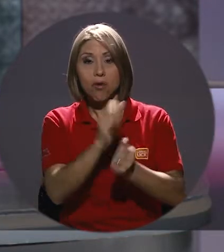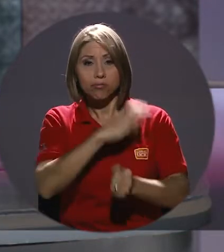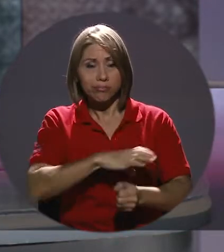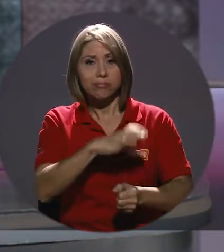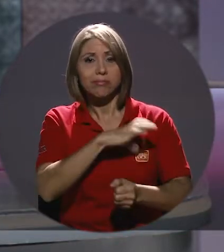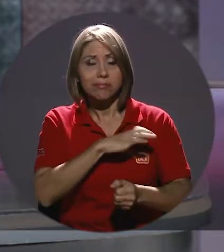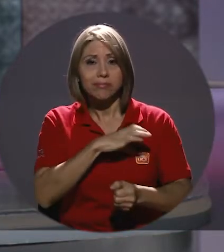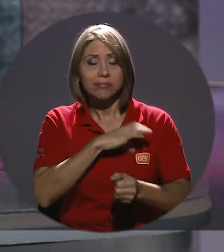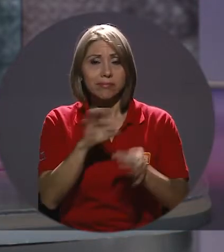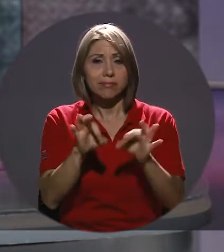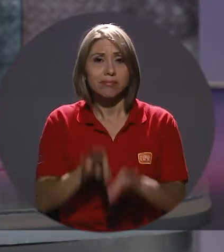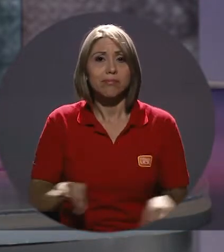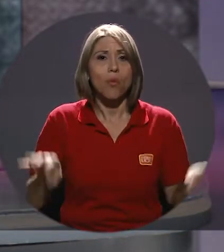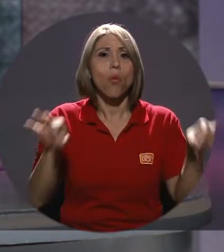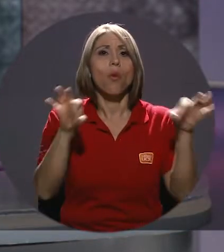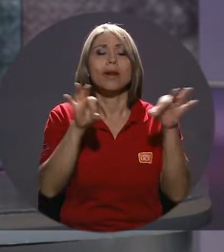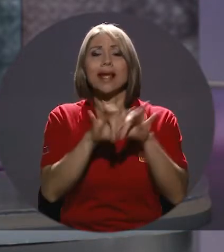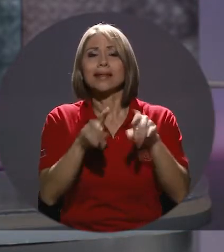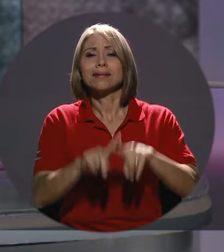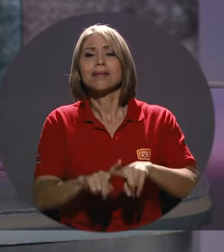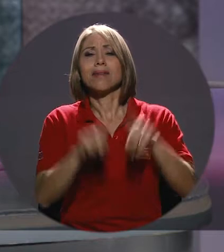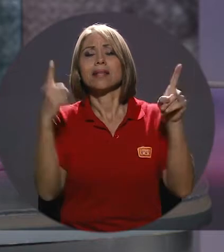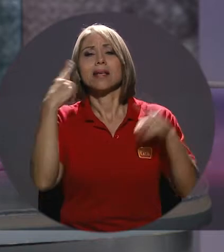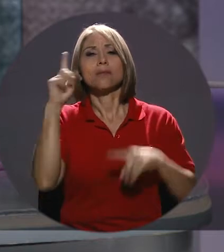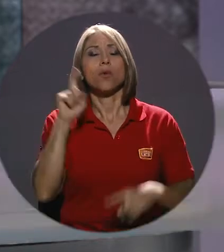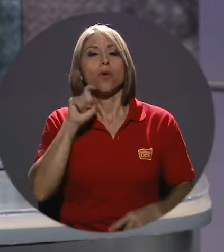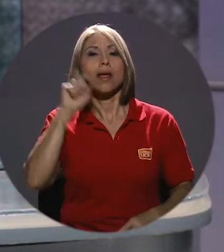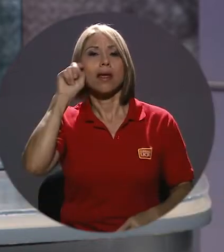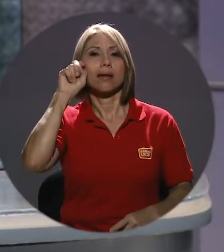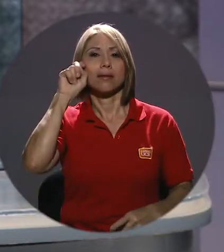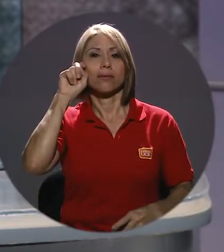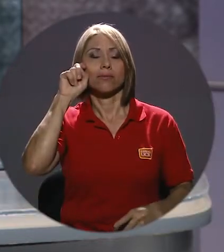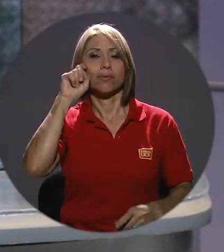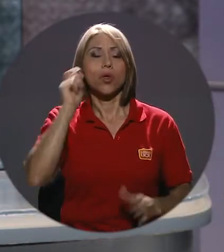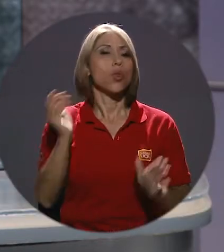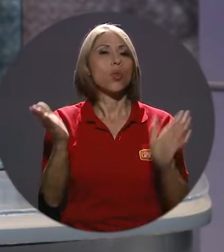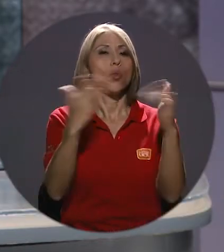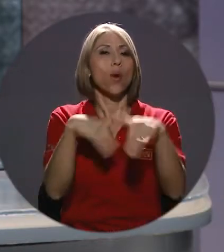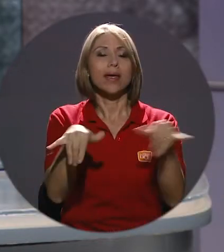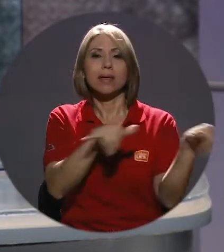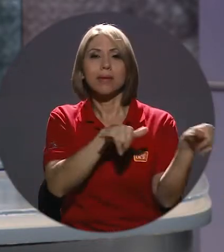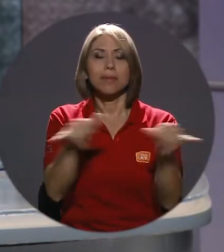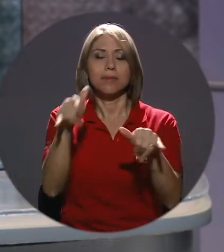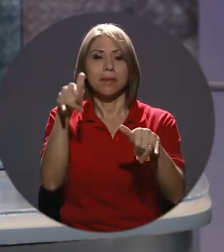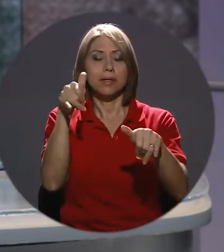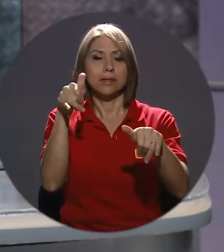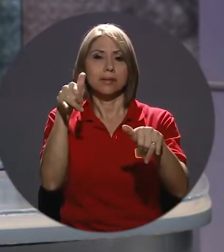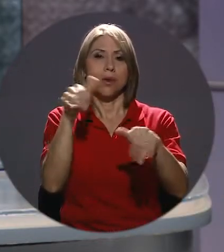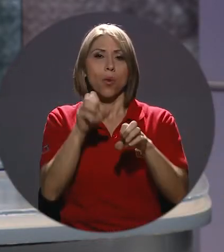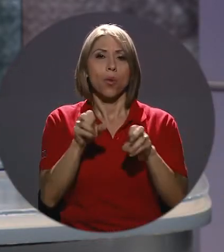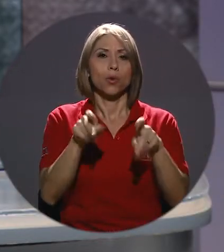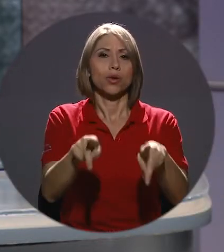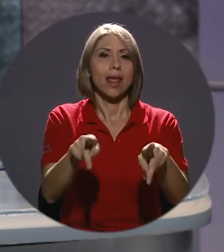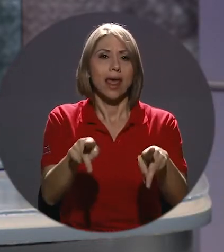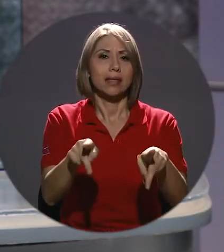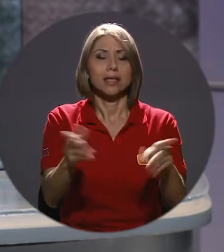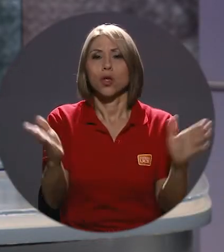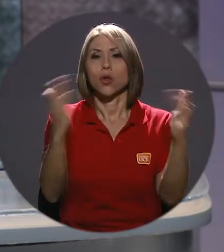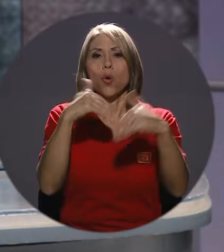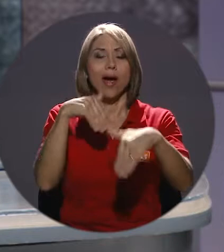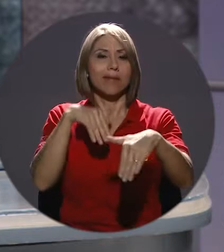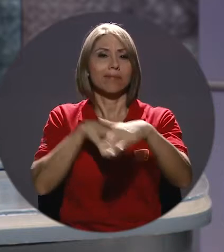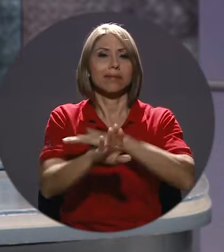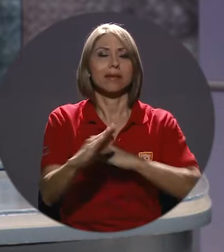importantes sesgos de género en el acceso a las oportunidades y la igualdad en